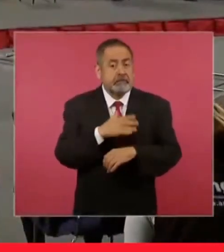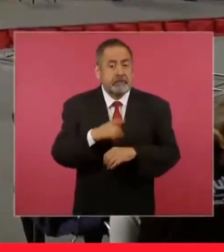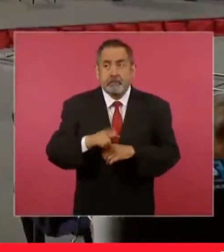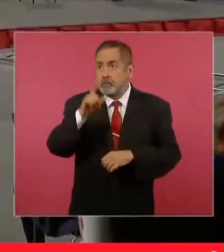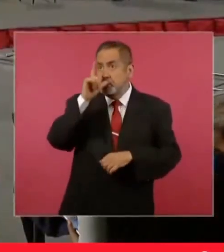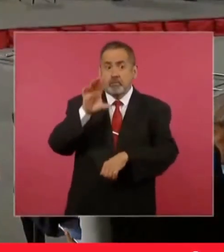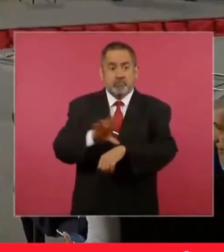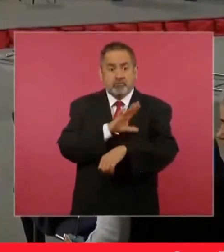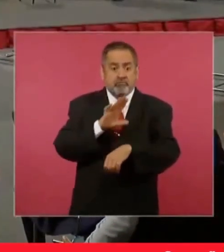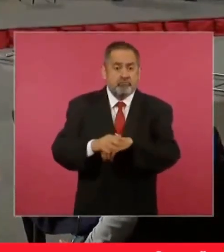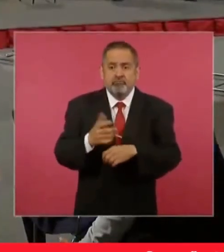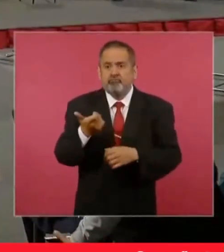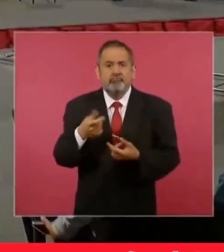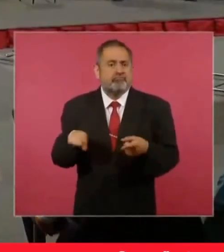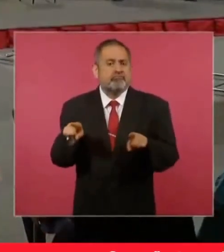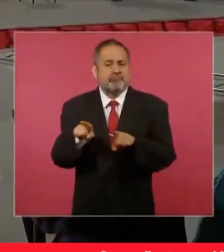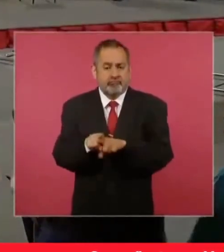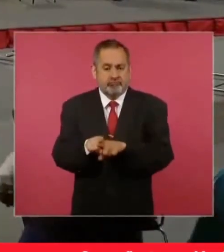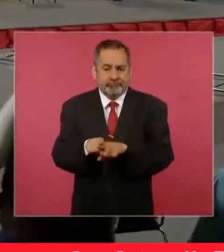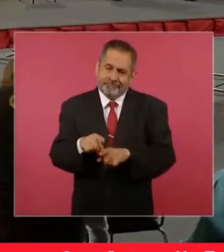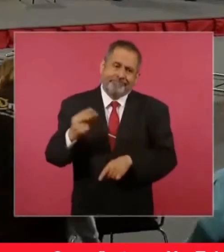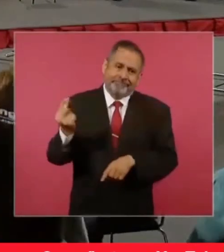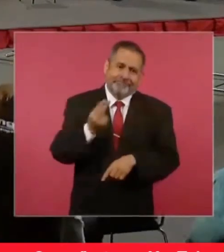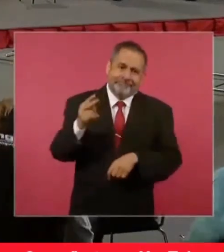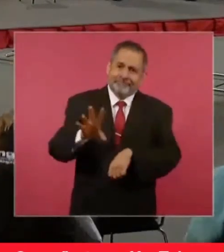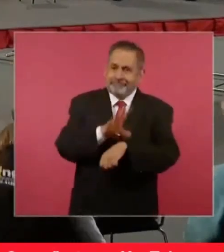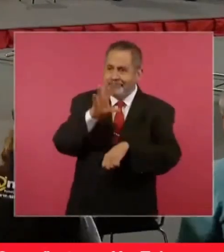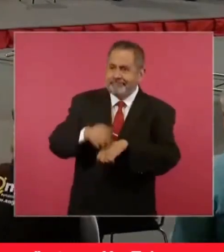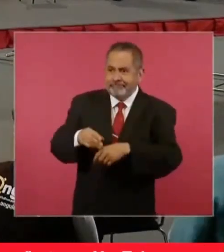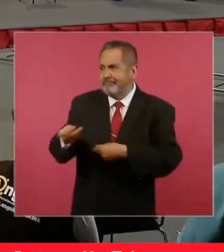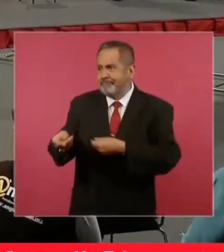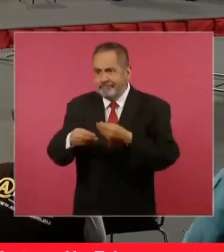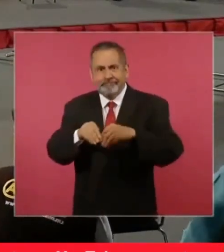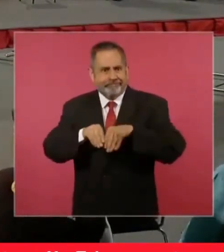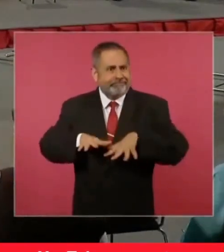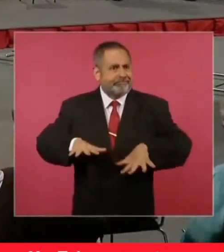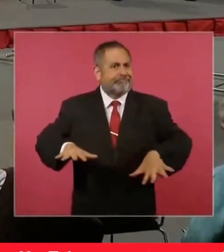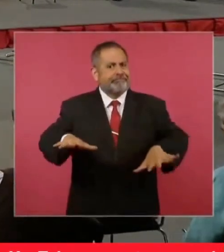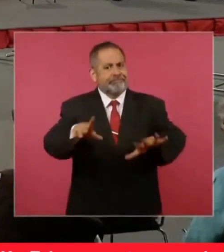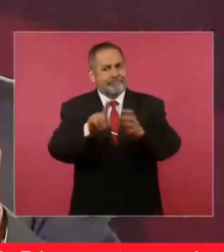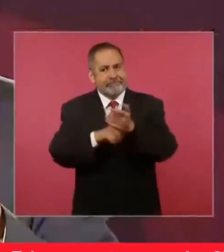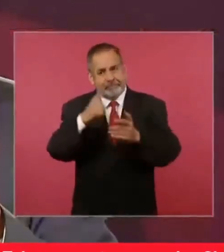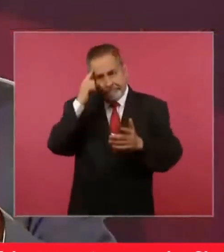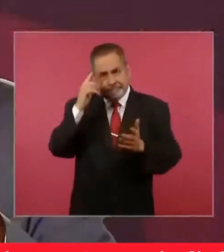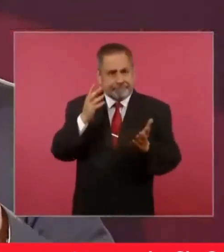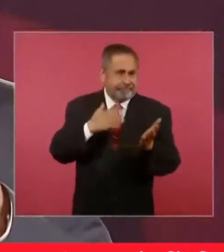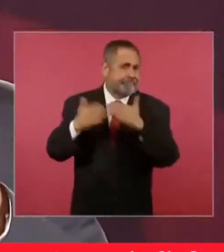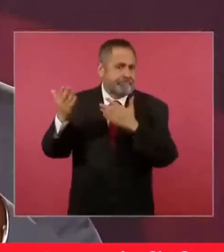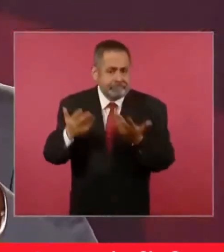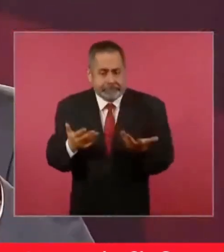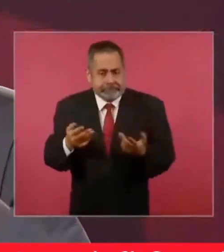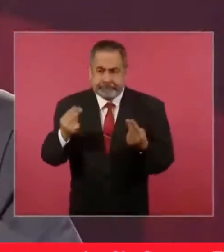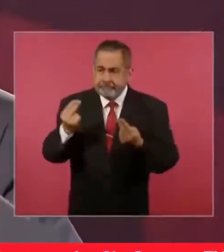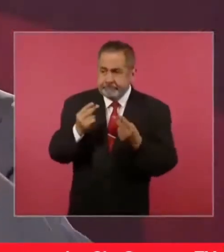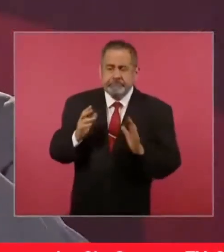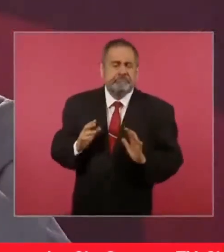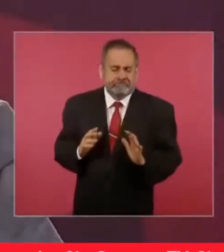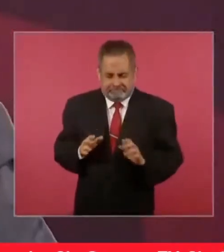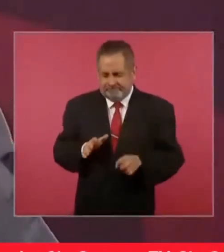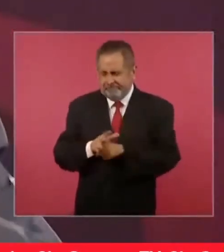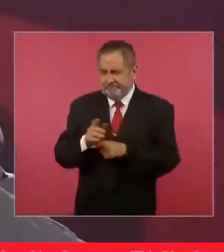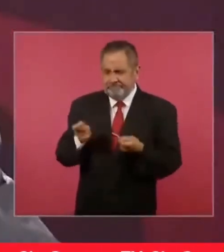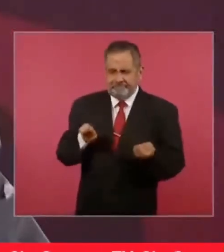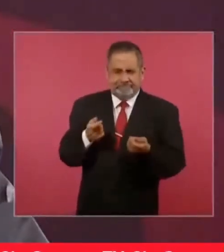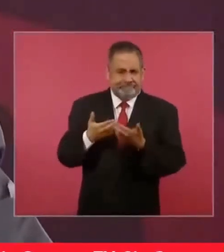electricidad, la energía, es uno de los elementos más importantes para el desarrollo del país, y habiéndose